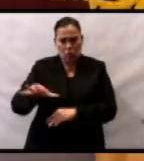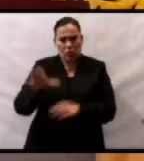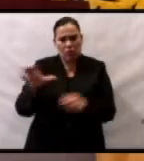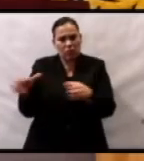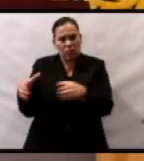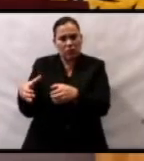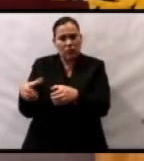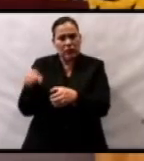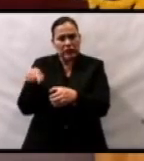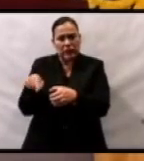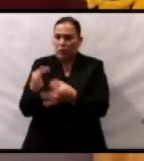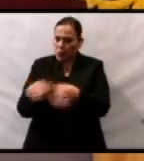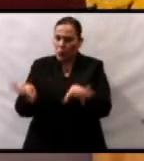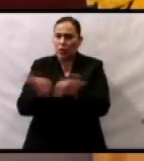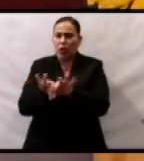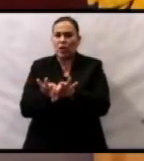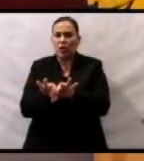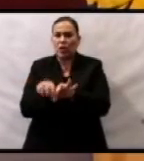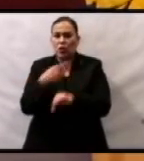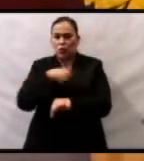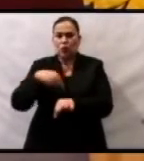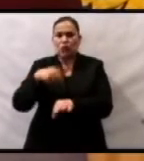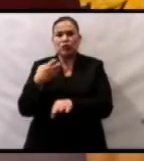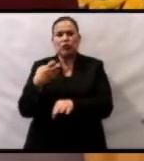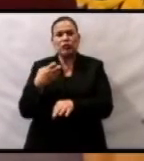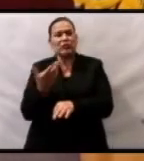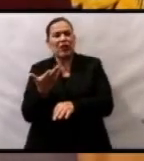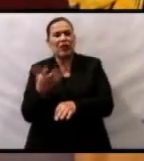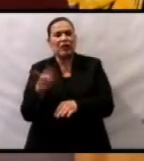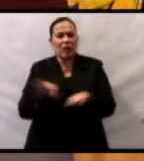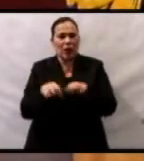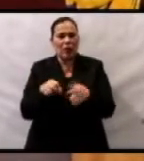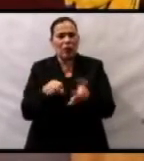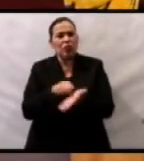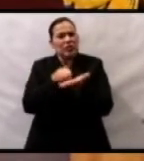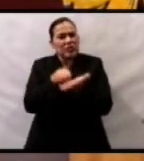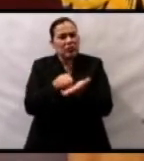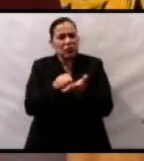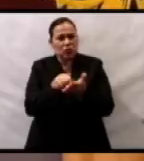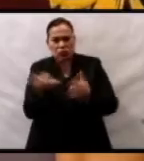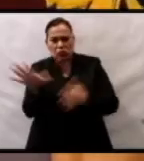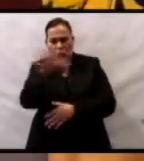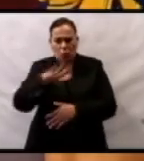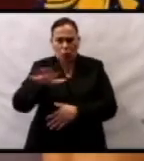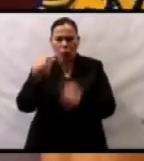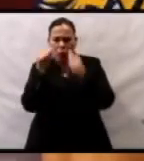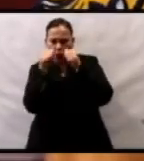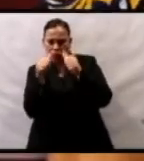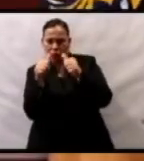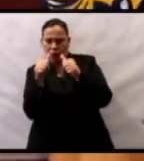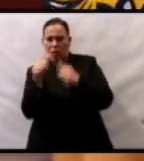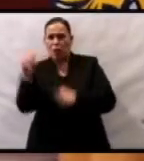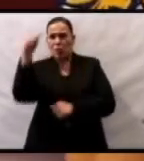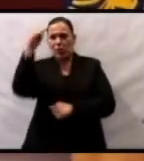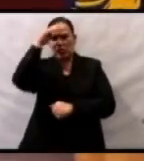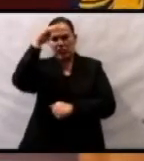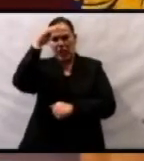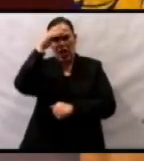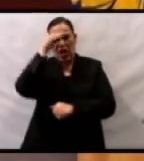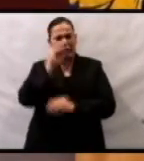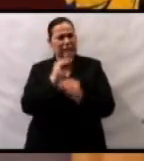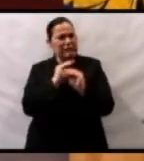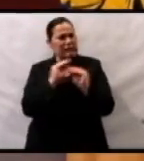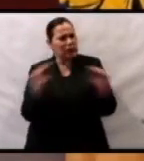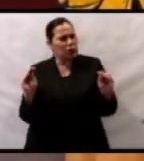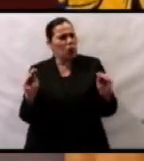Esto también, a quienes estamos desde el servicio público, nos permitió reflexionar que ningún gobierno